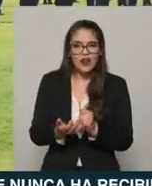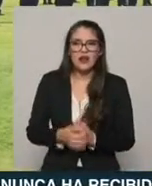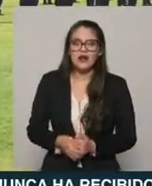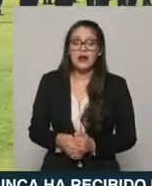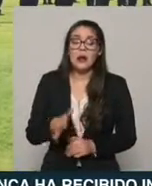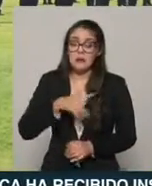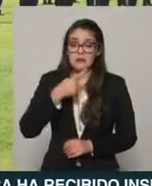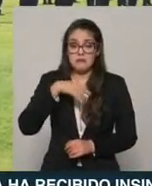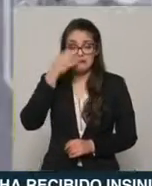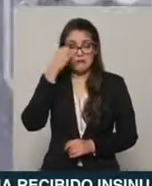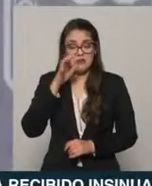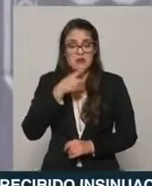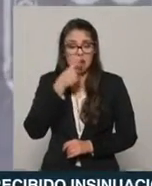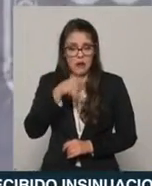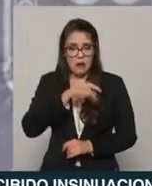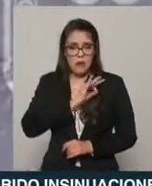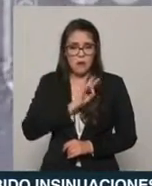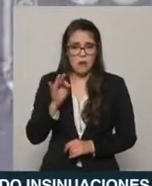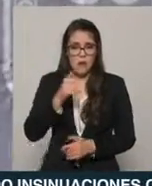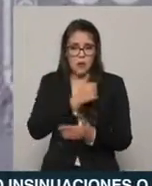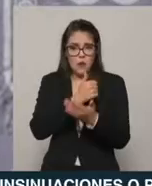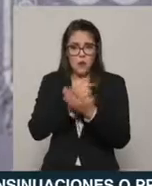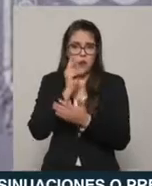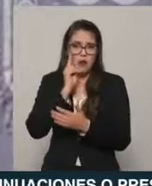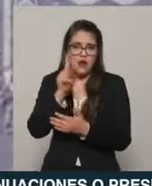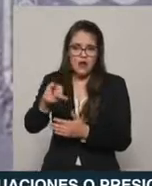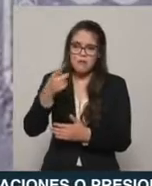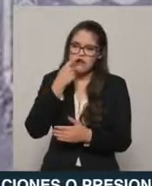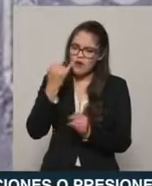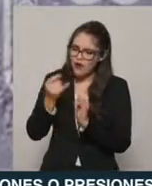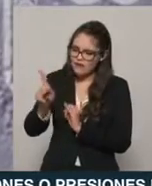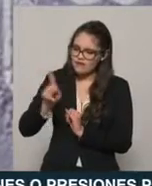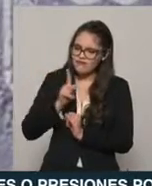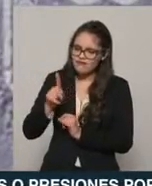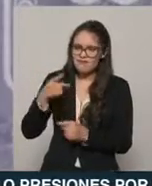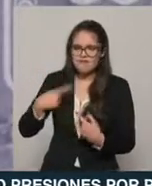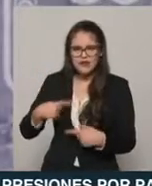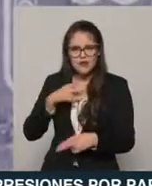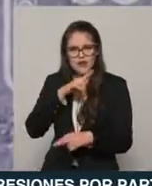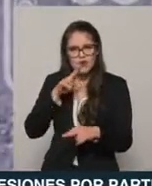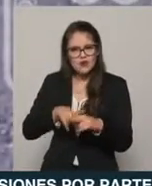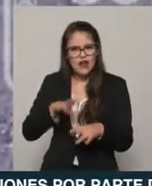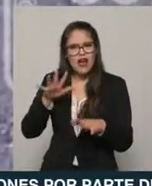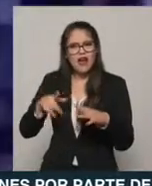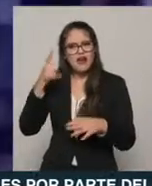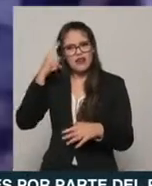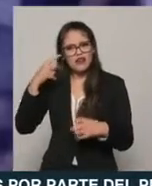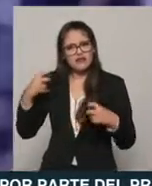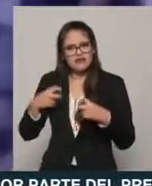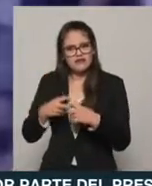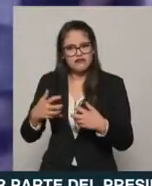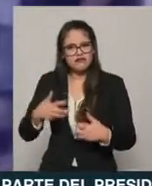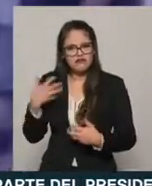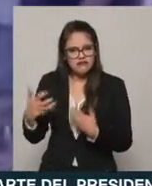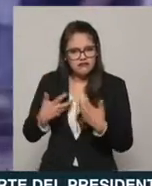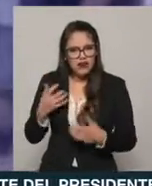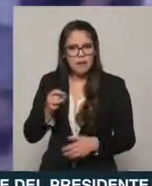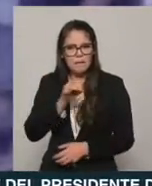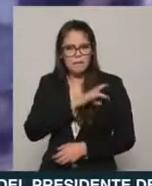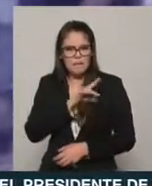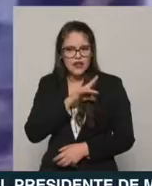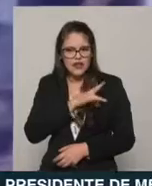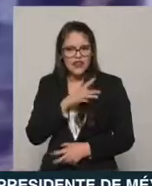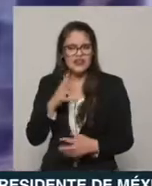apuestan a que la ciudadanía vea a un policía como un ser humano, quien tiene episodios de estrés, temores,